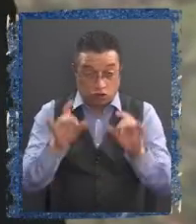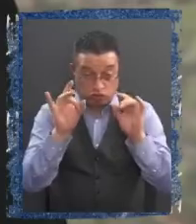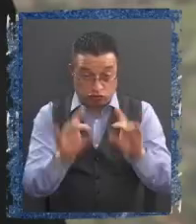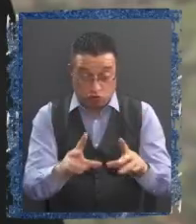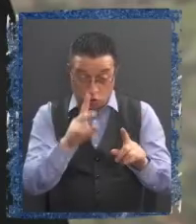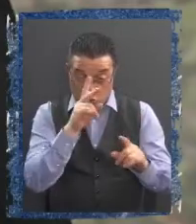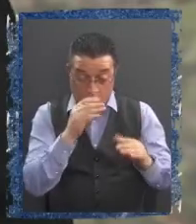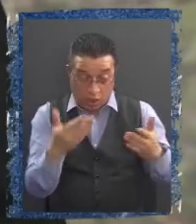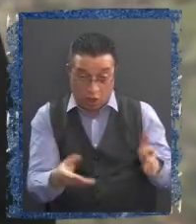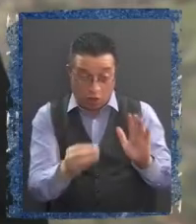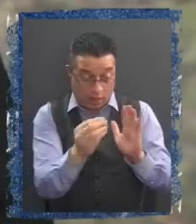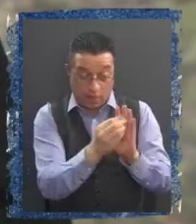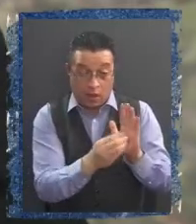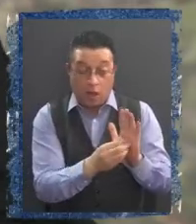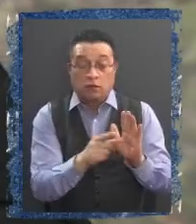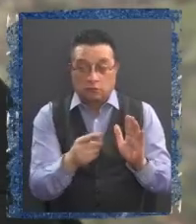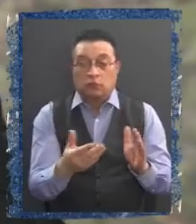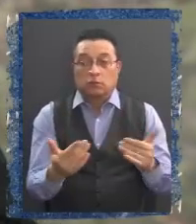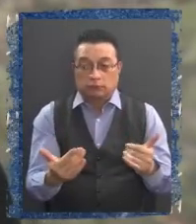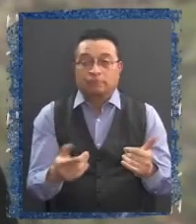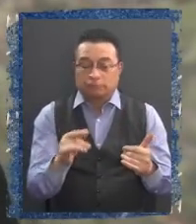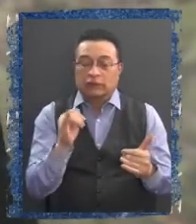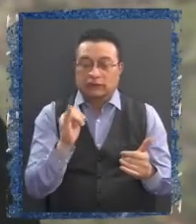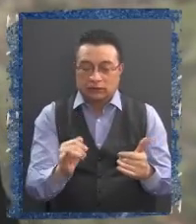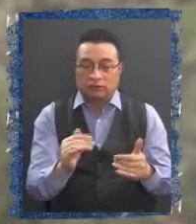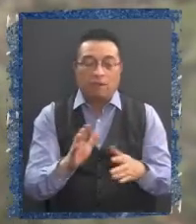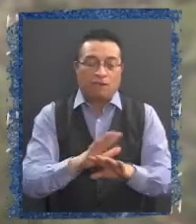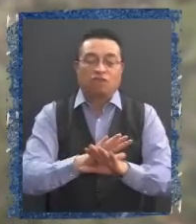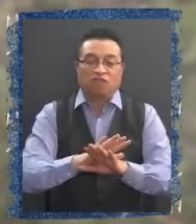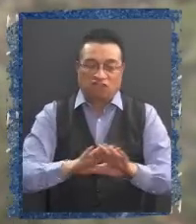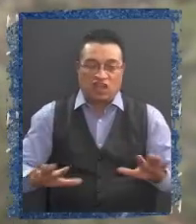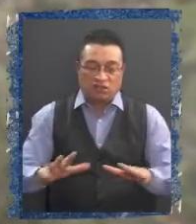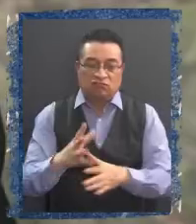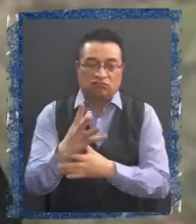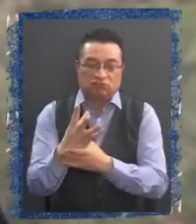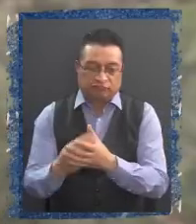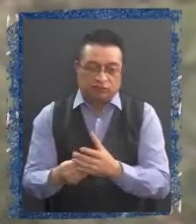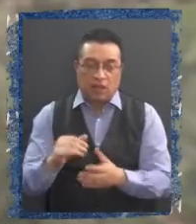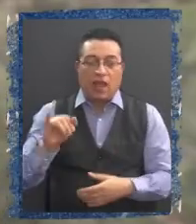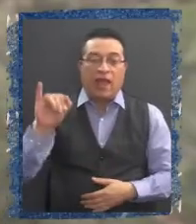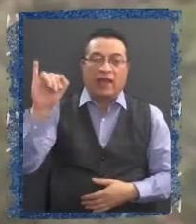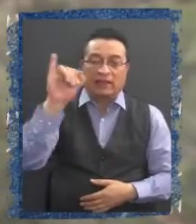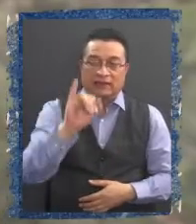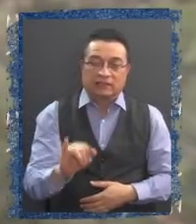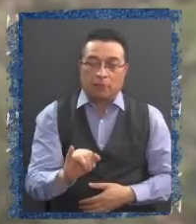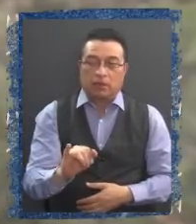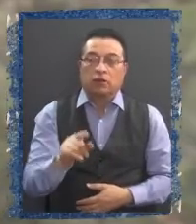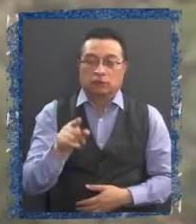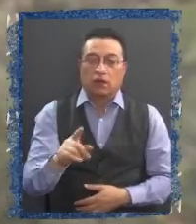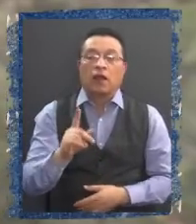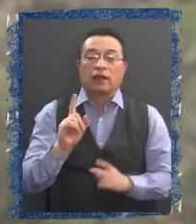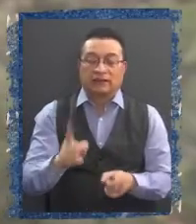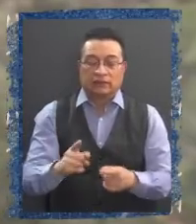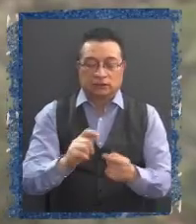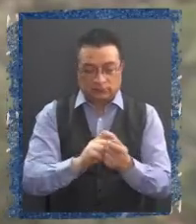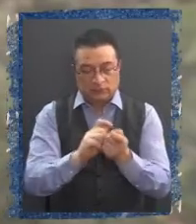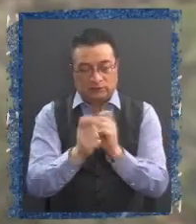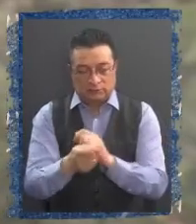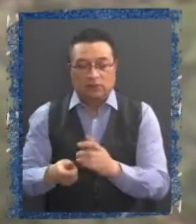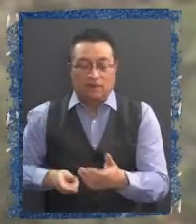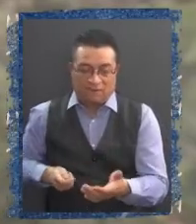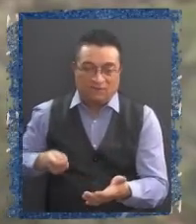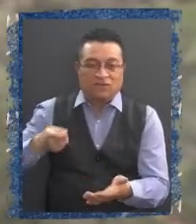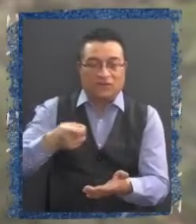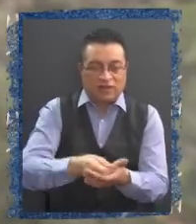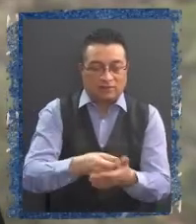está descrito, necesariamente va a significar el término de las ISAPRE, necesariamente va a tener un efecto en el financiamiento de la